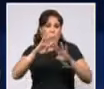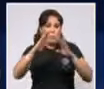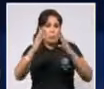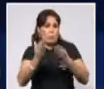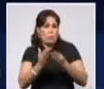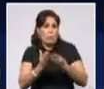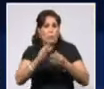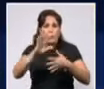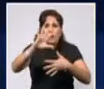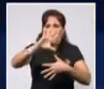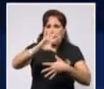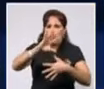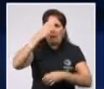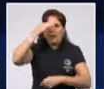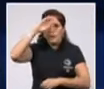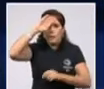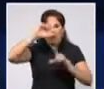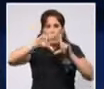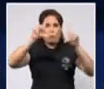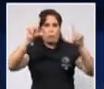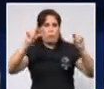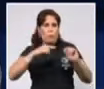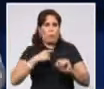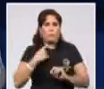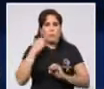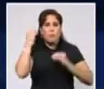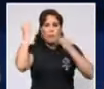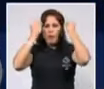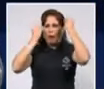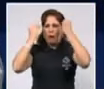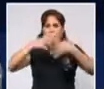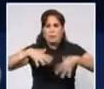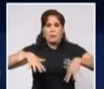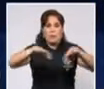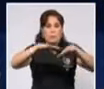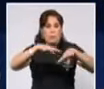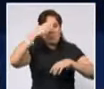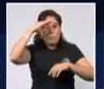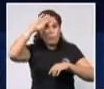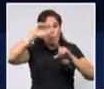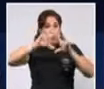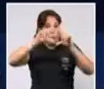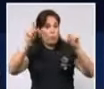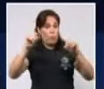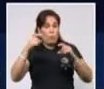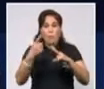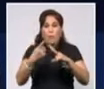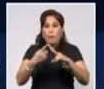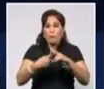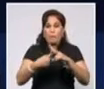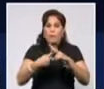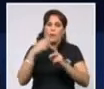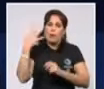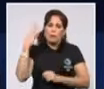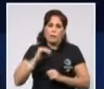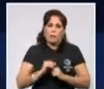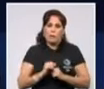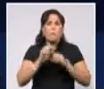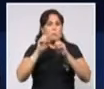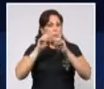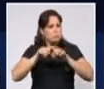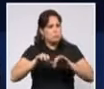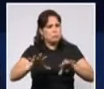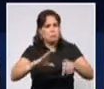concluimos nuestra información con el análisis de la situación nacional e internacional. Sigue la pandemia de la